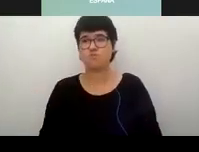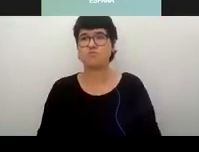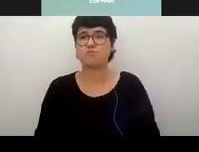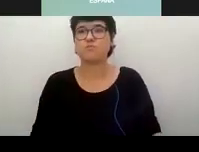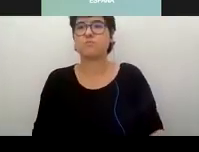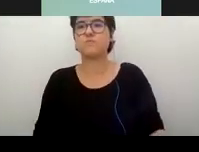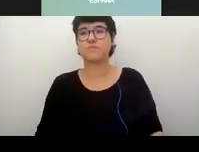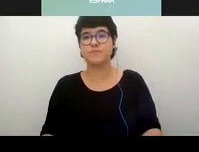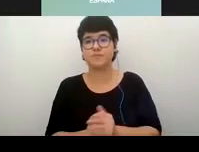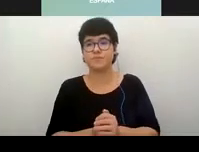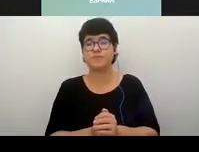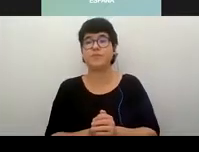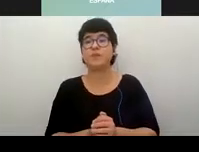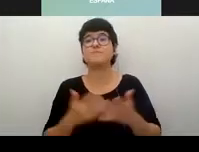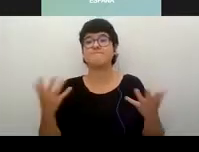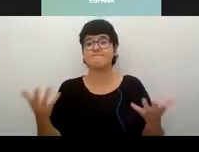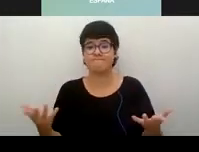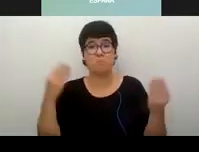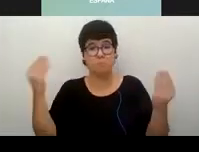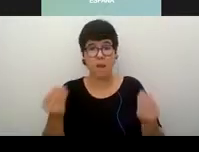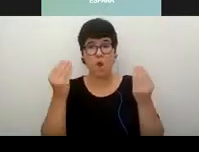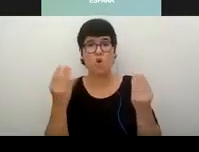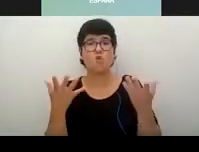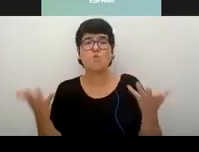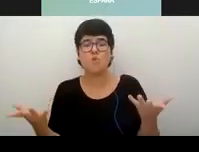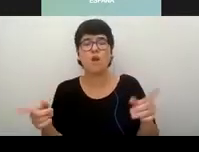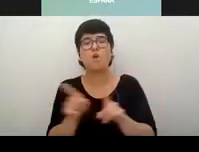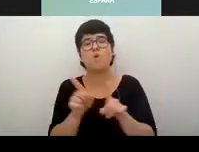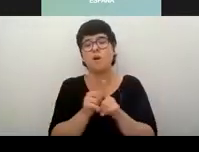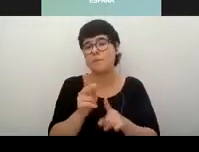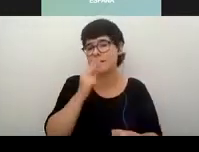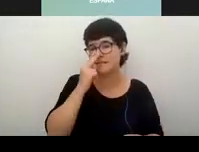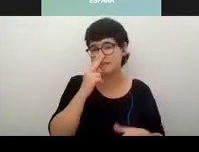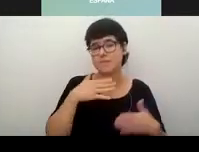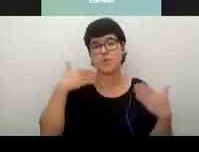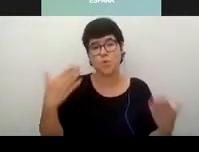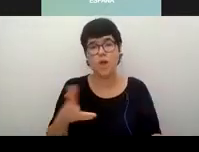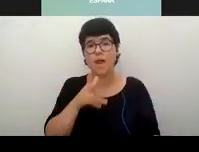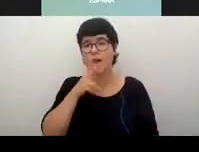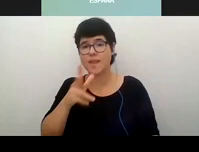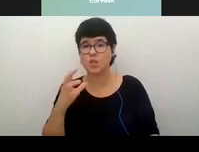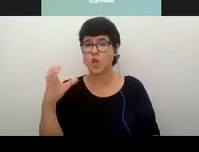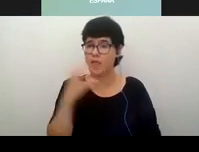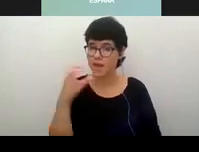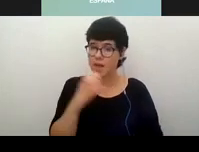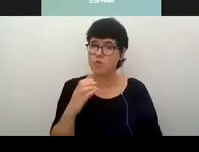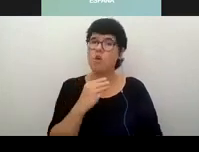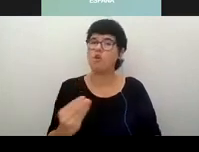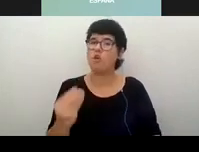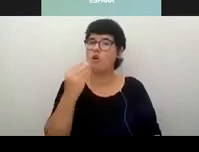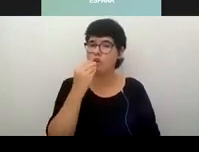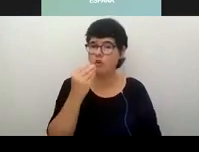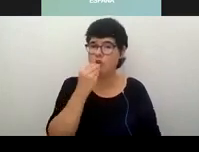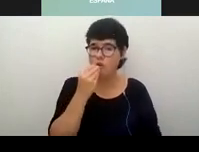diariamente. Por lo tanto, a poder ser, lo más interesante es que esos hidratos de carbono entren como alimentos